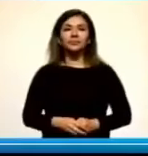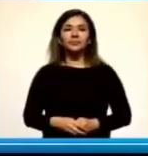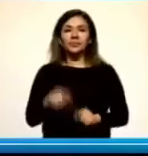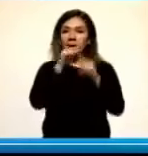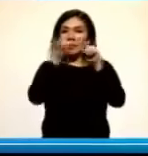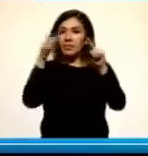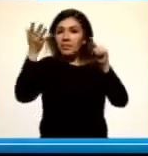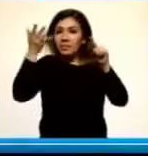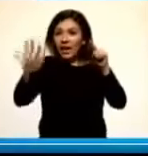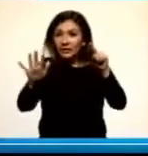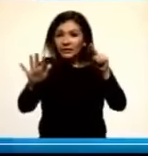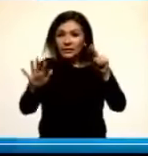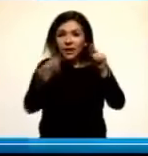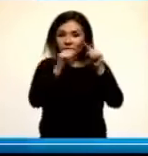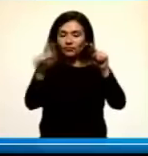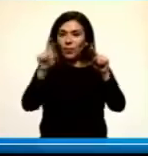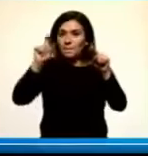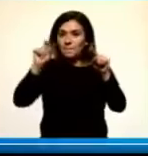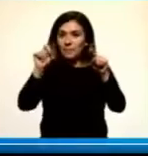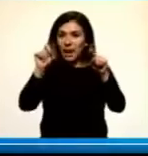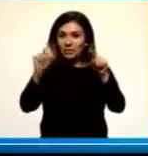10, 20,